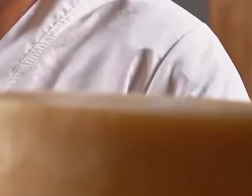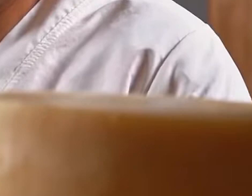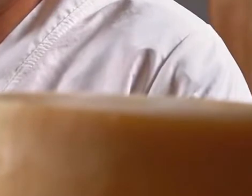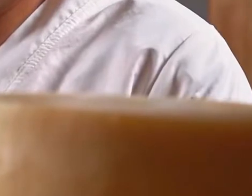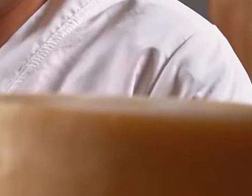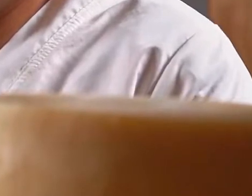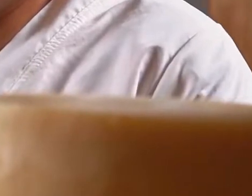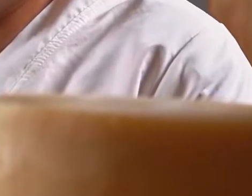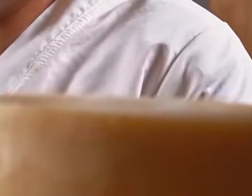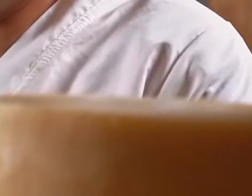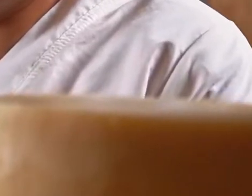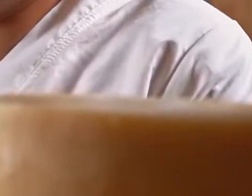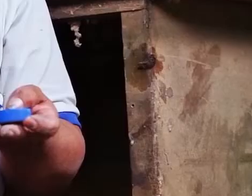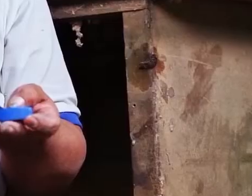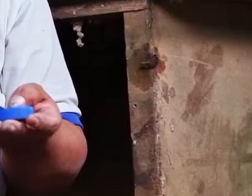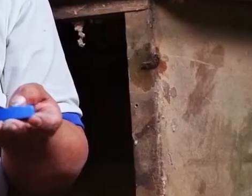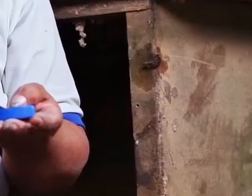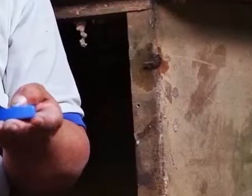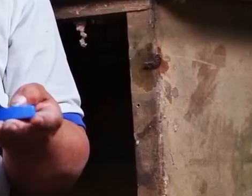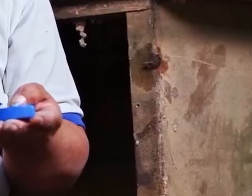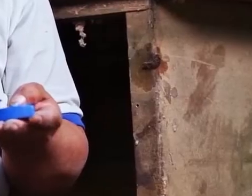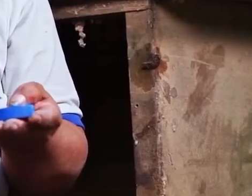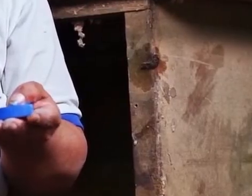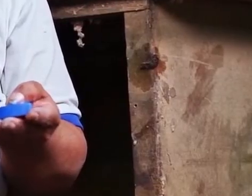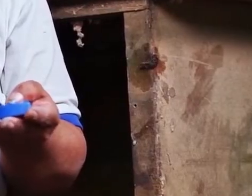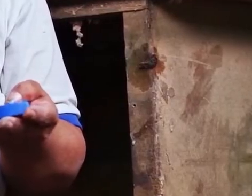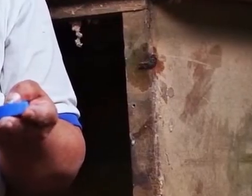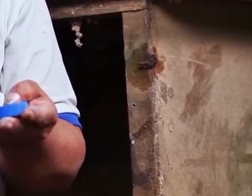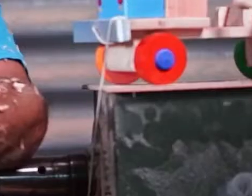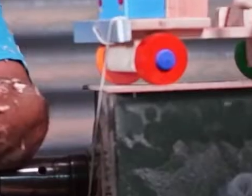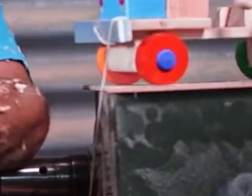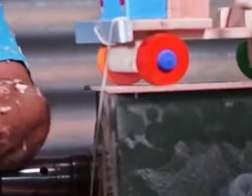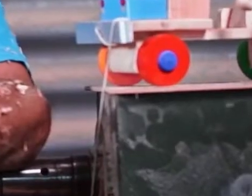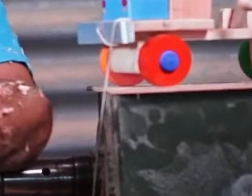Amor, en cada cosa que hacemos,